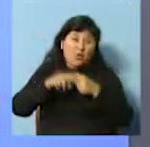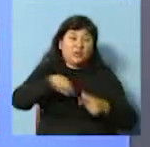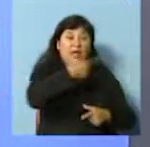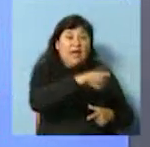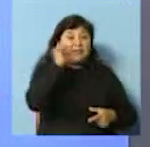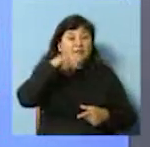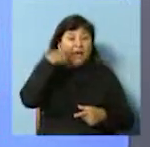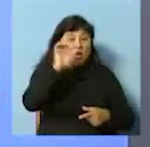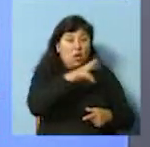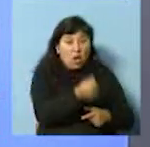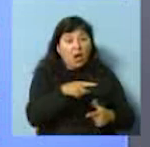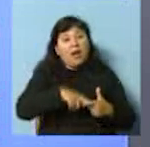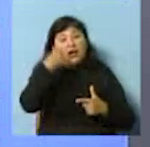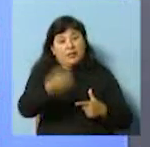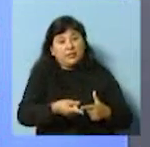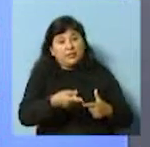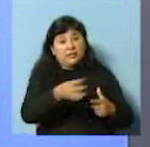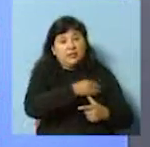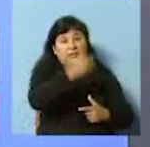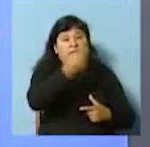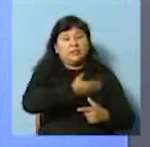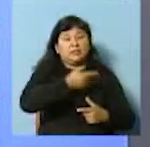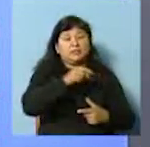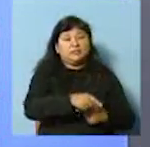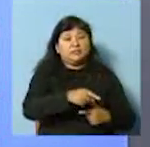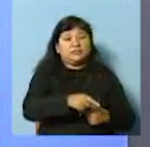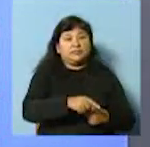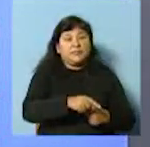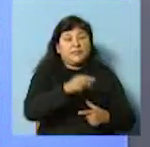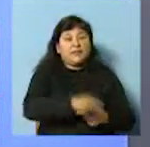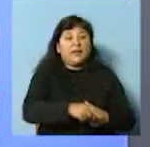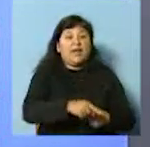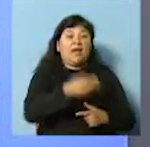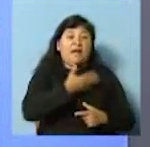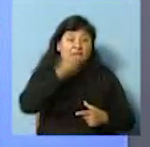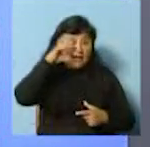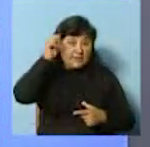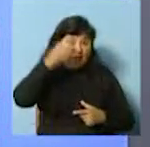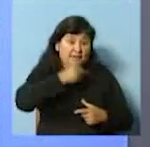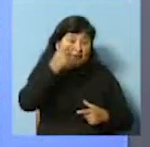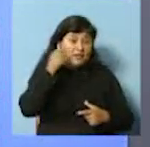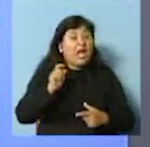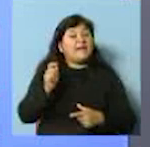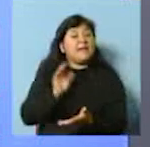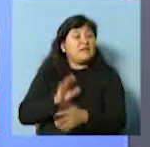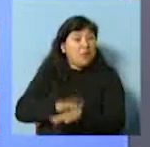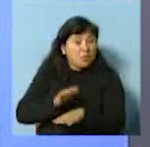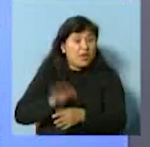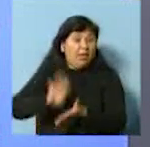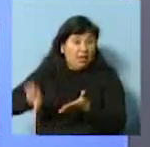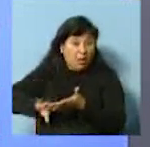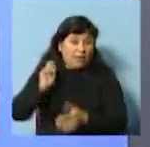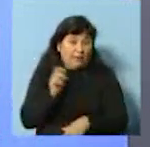rivarola de que lleva como candidato a ferreyra no que son socio amigos el endeudamiento lo votaron ellos el